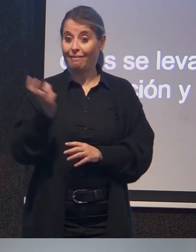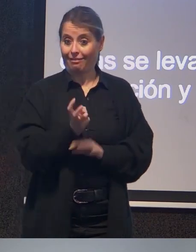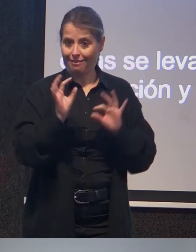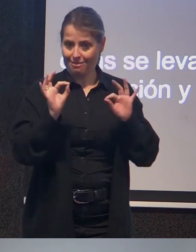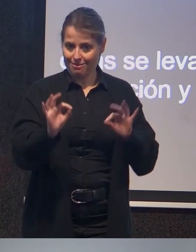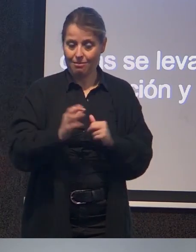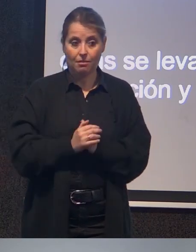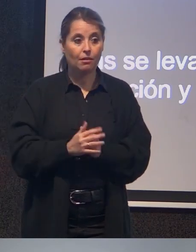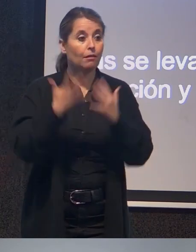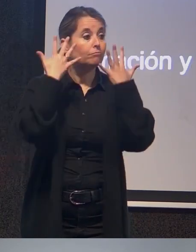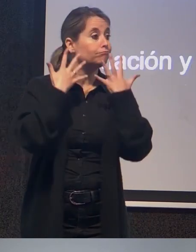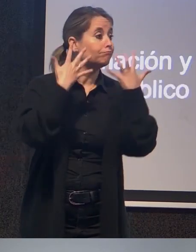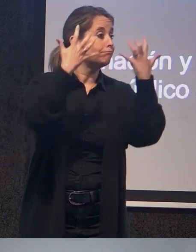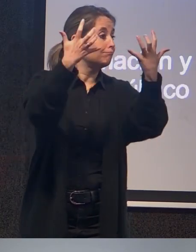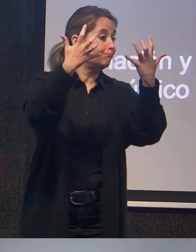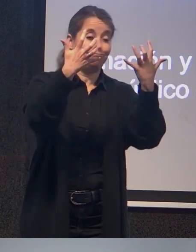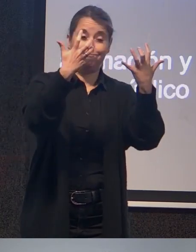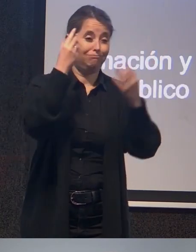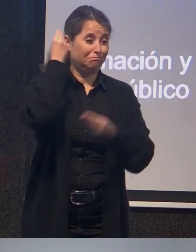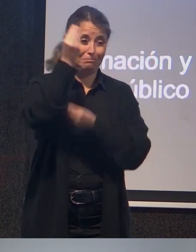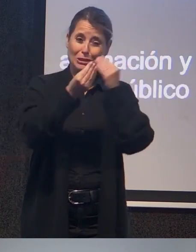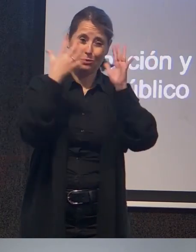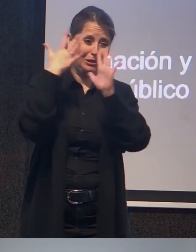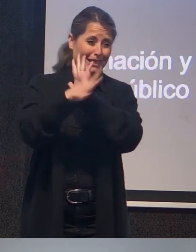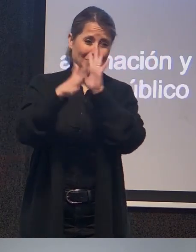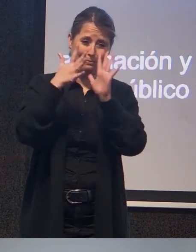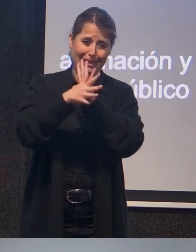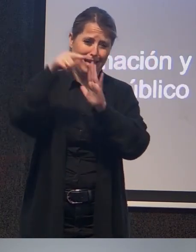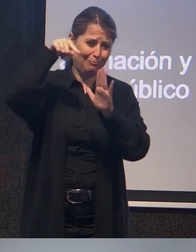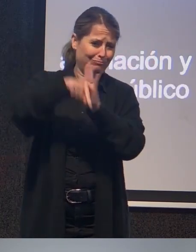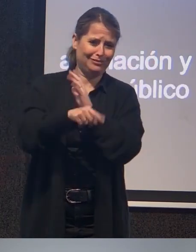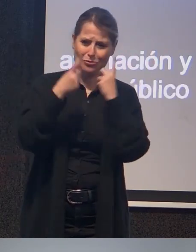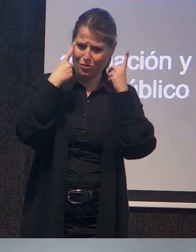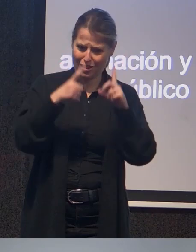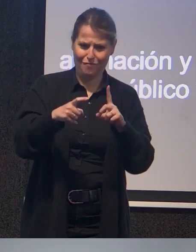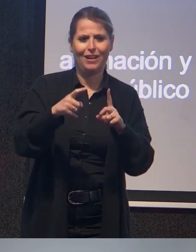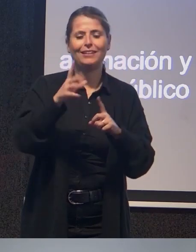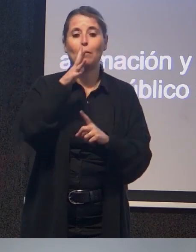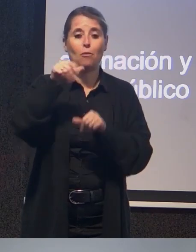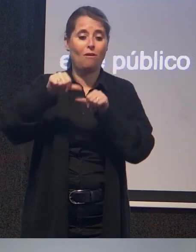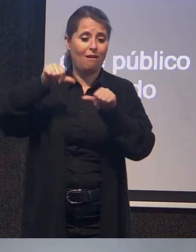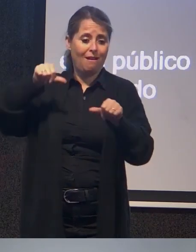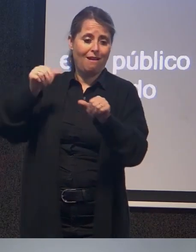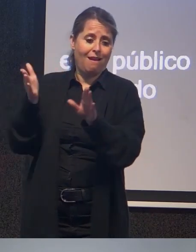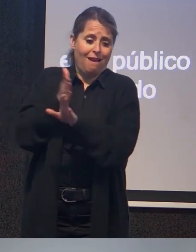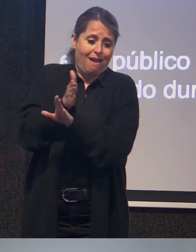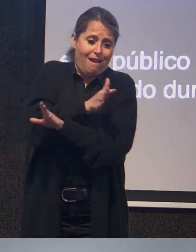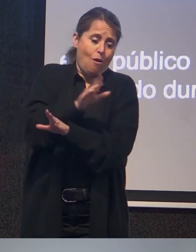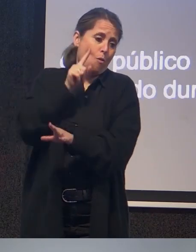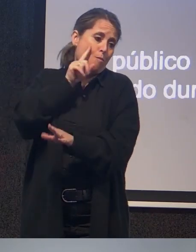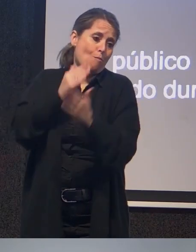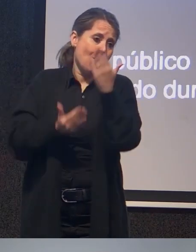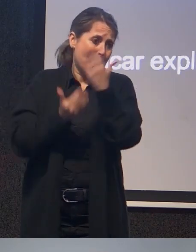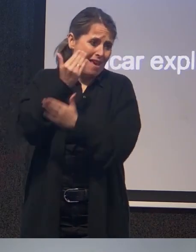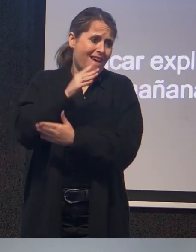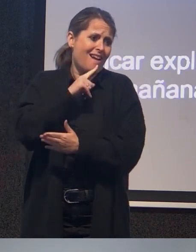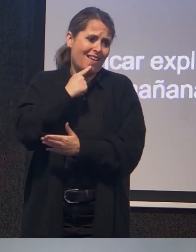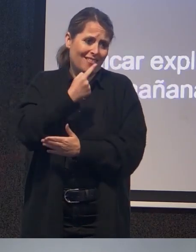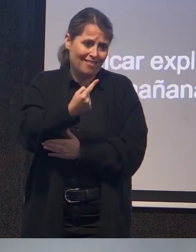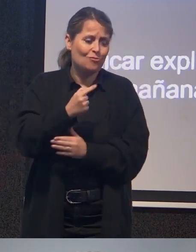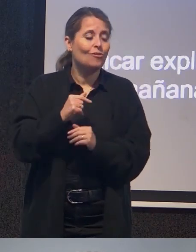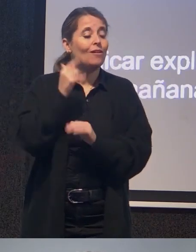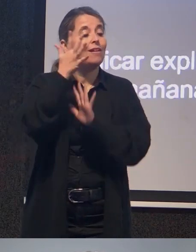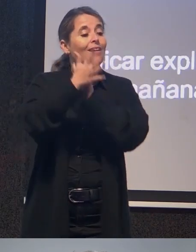Seguramente en este público no hace falta explicar esto, pero ya ha salido a lo largo de la mañana. Las